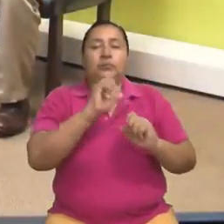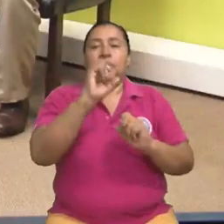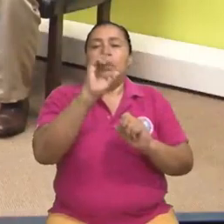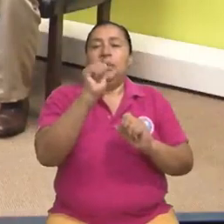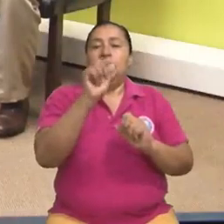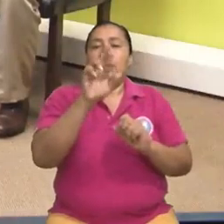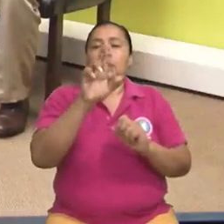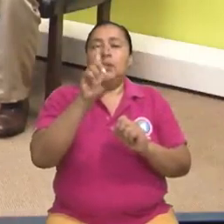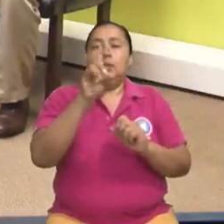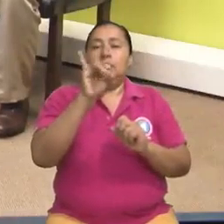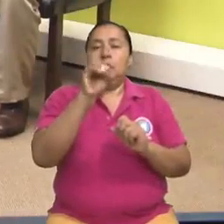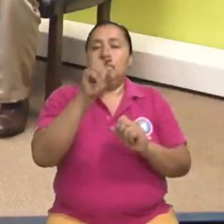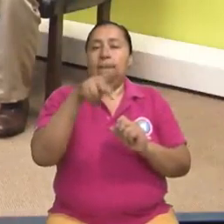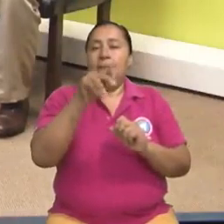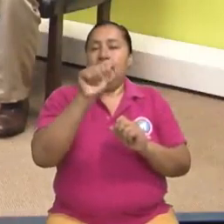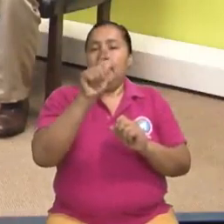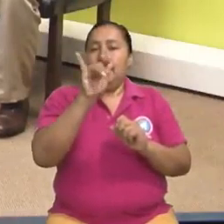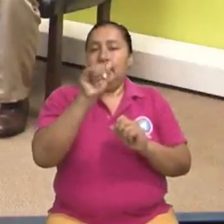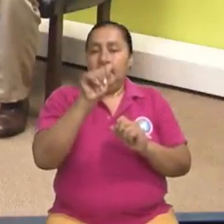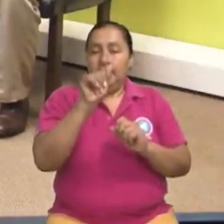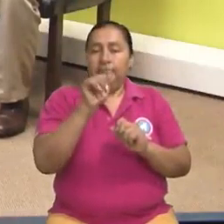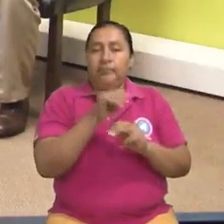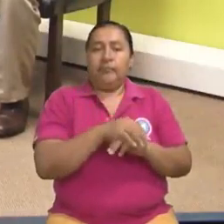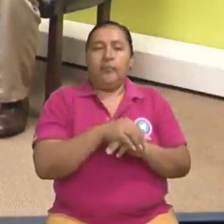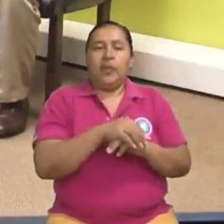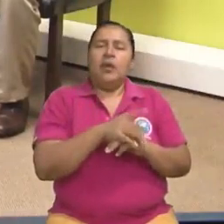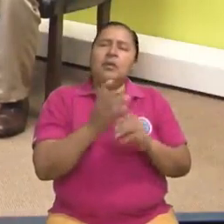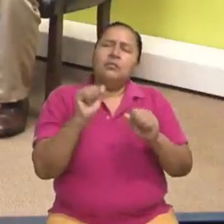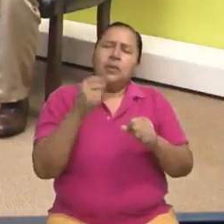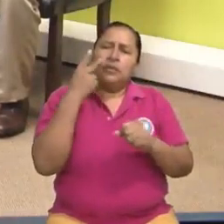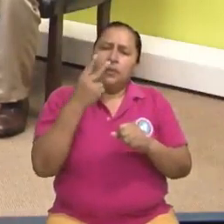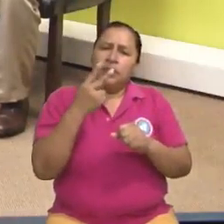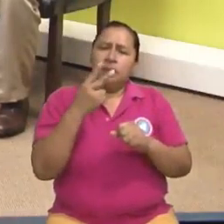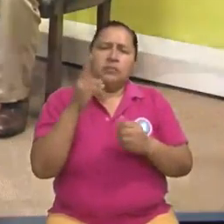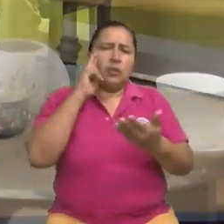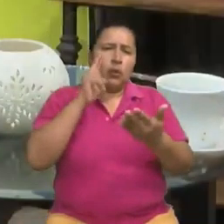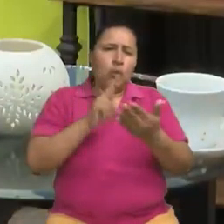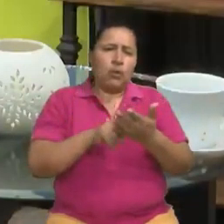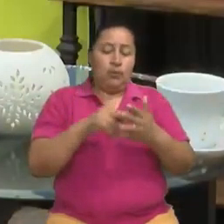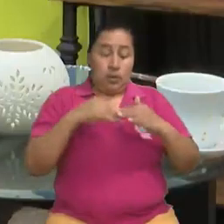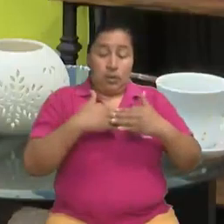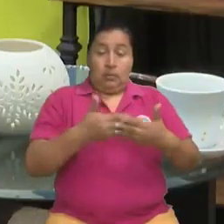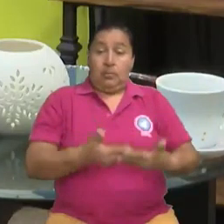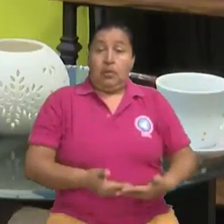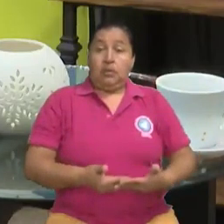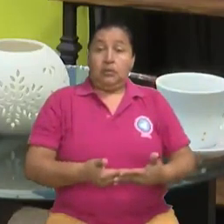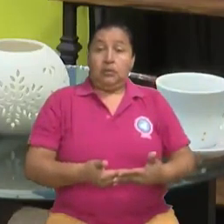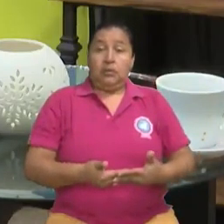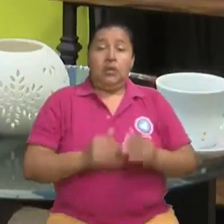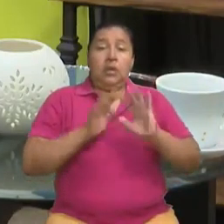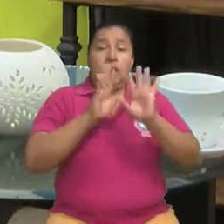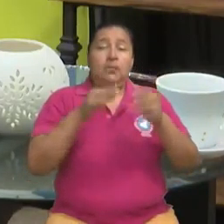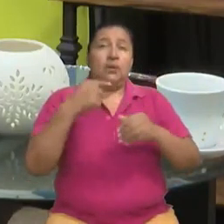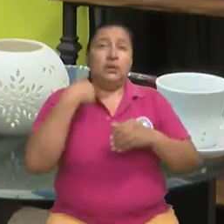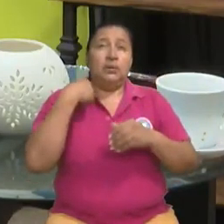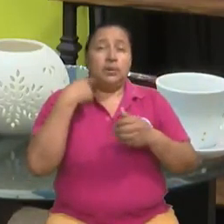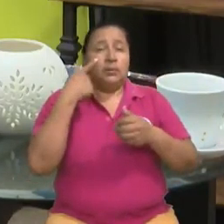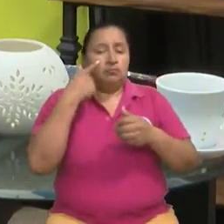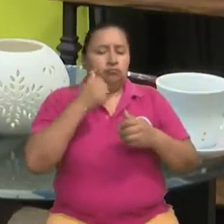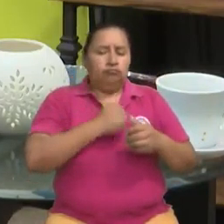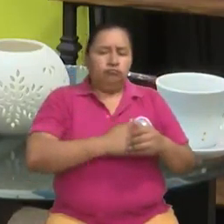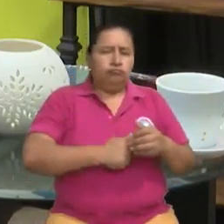congénita se puede ver, recordemos que la madre durante el embarazo está en constante monitoreo, ¿verdad? Hay unas